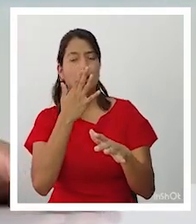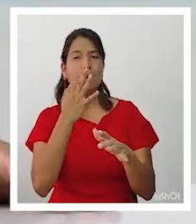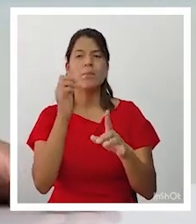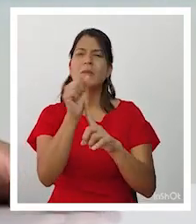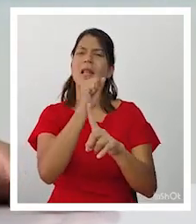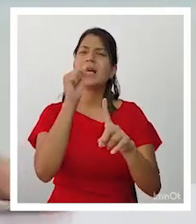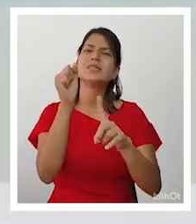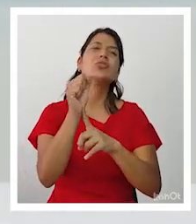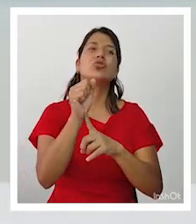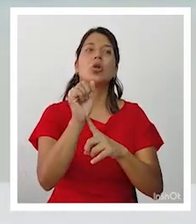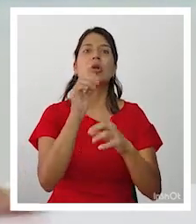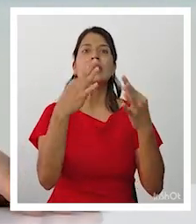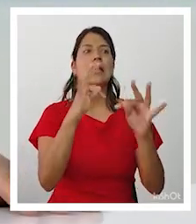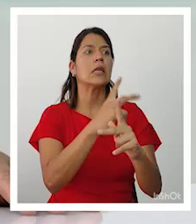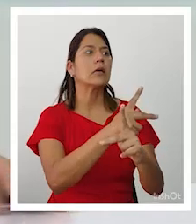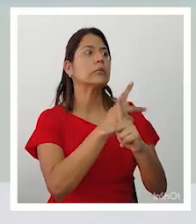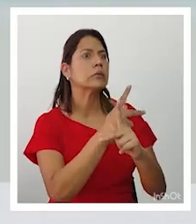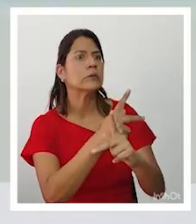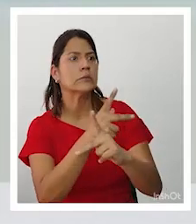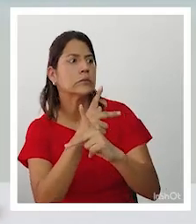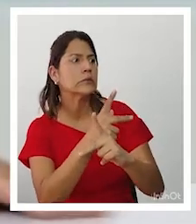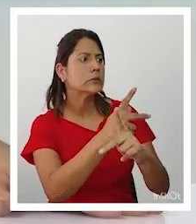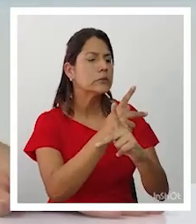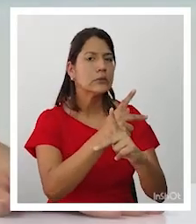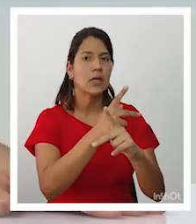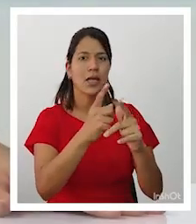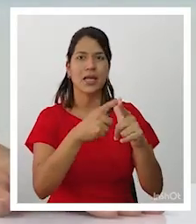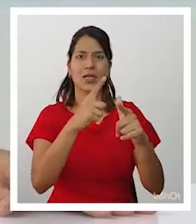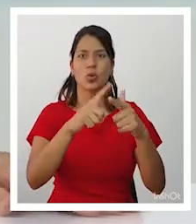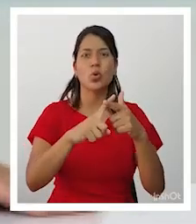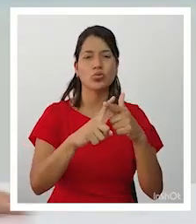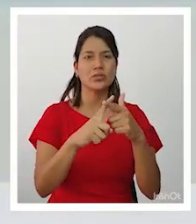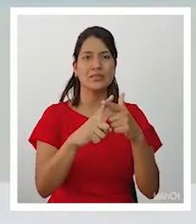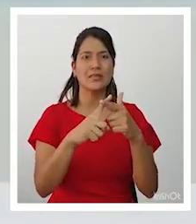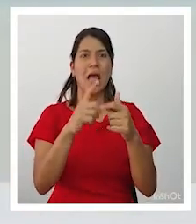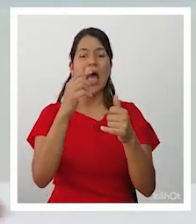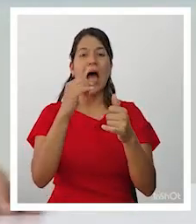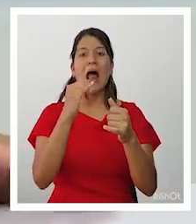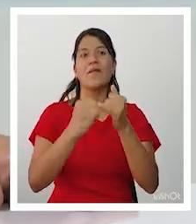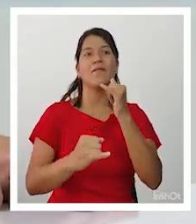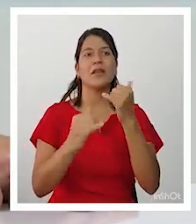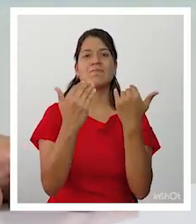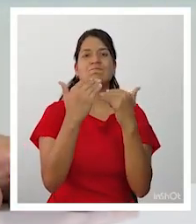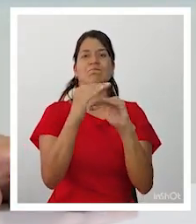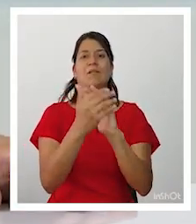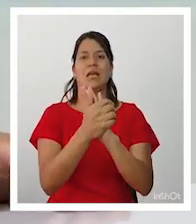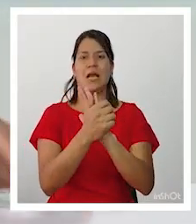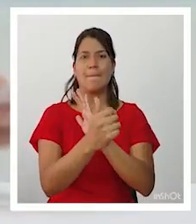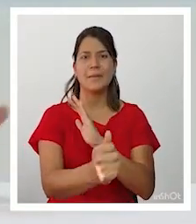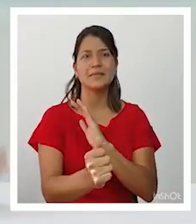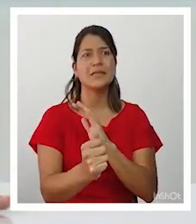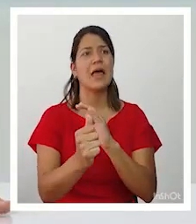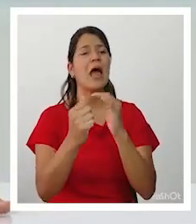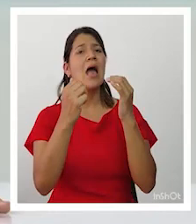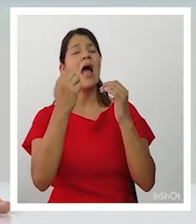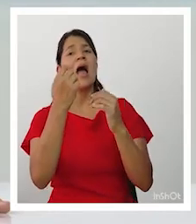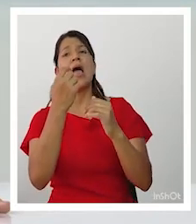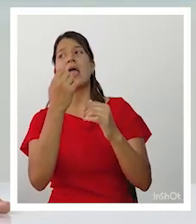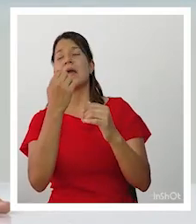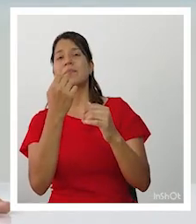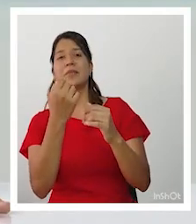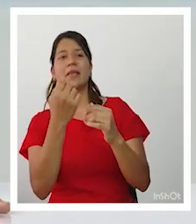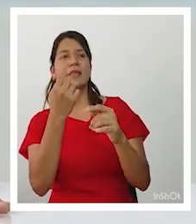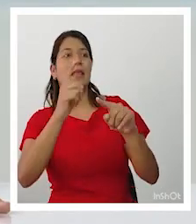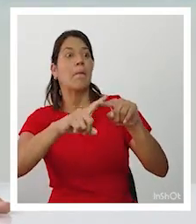de sobreproteger y te torna una persona capacitista, te torna una persona asistencialista. El científico